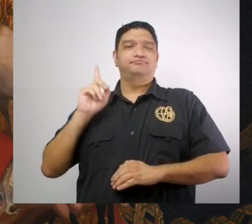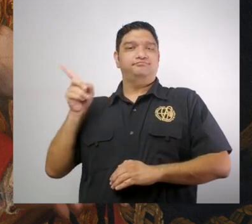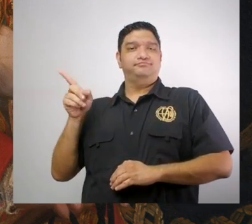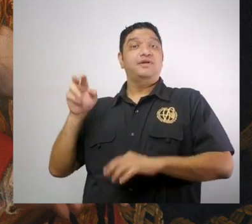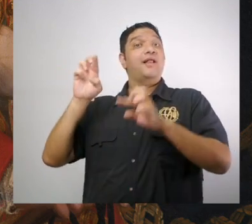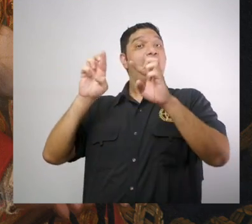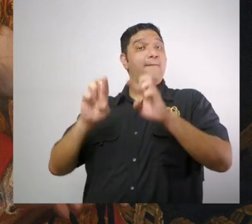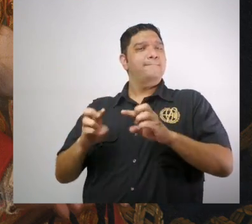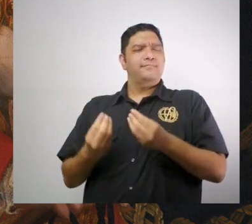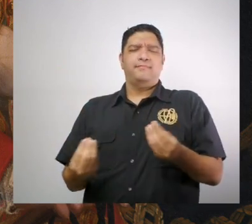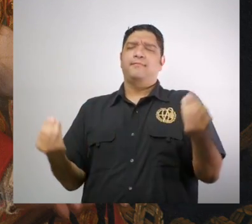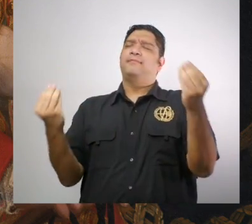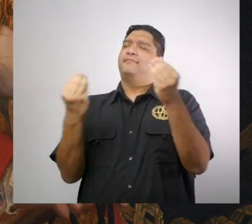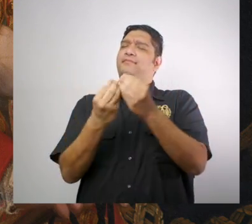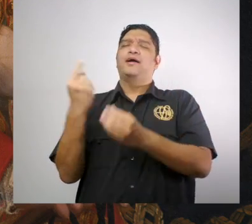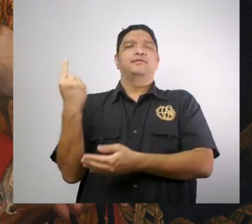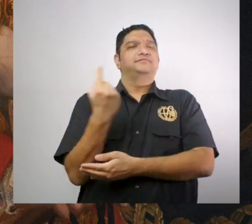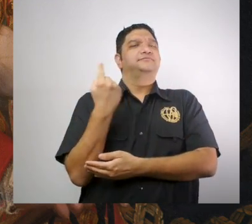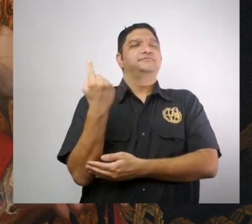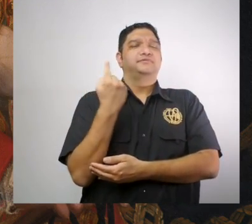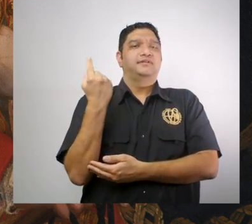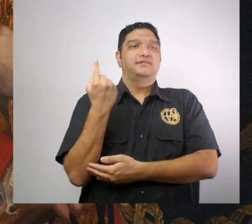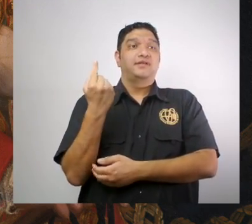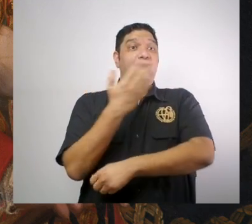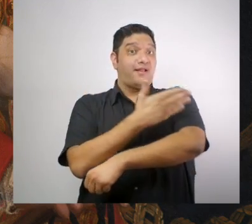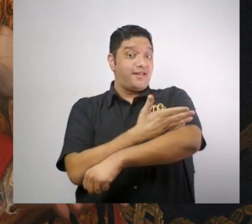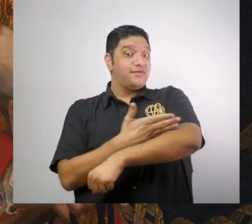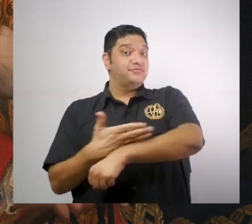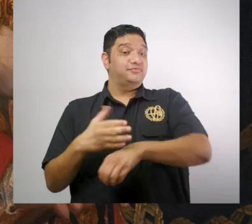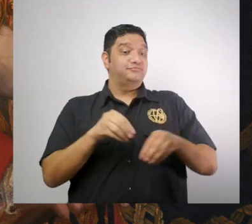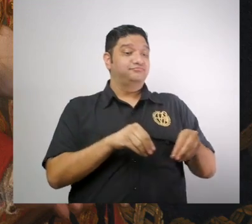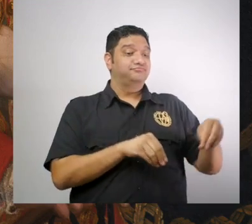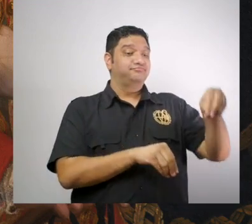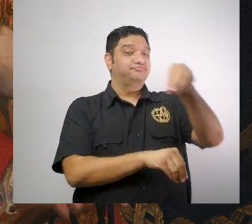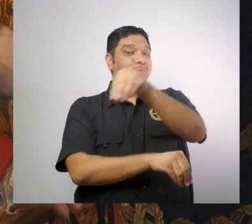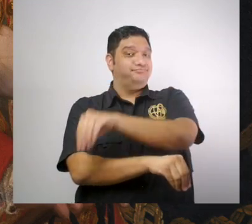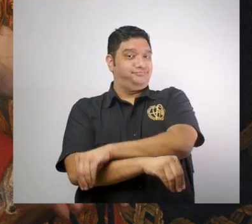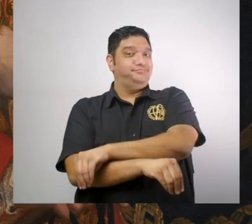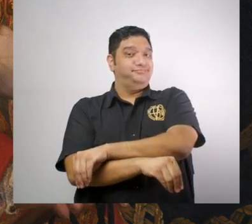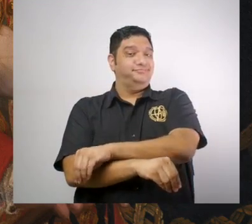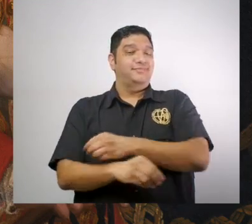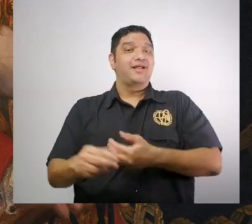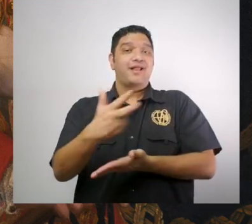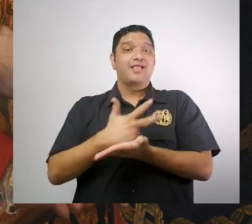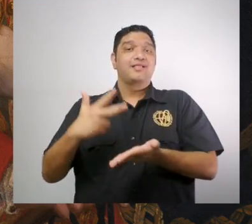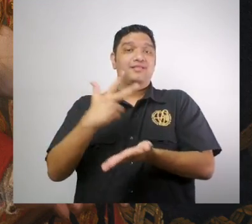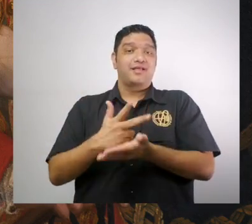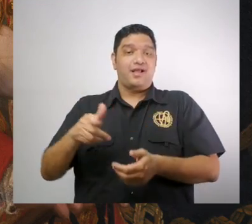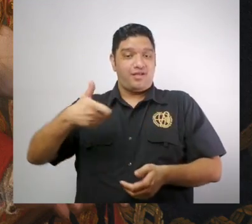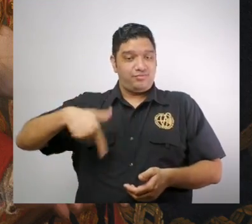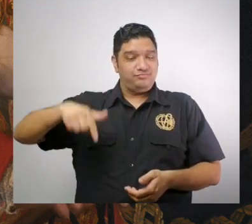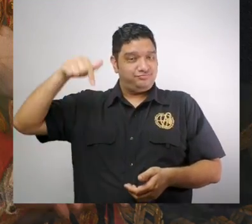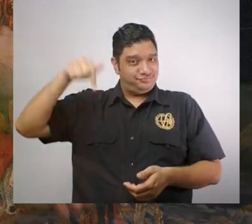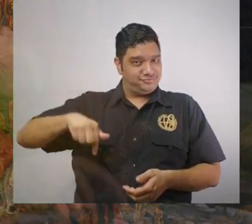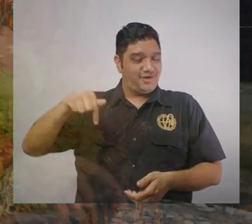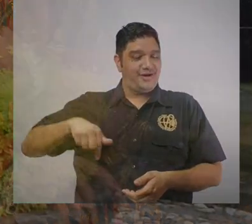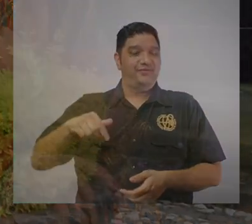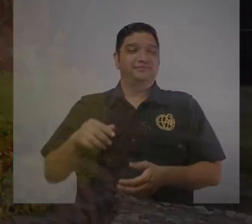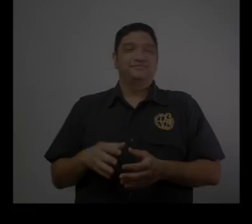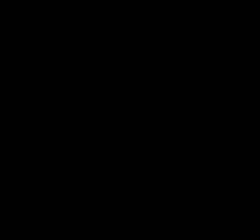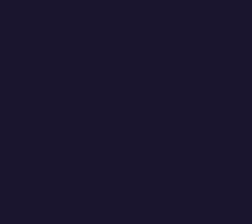persona más importante en lo que fue el traslado de la ciudad de Guatemala a su actual